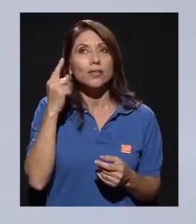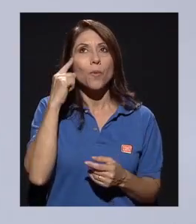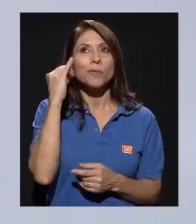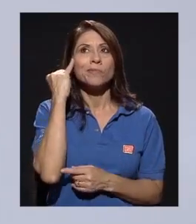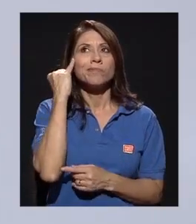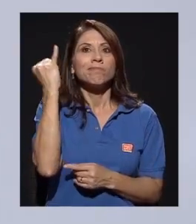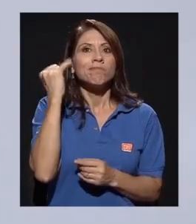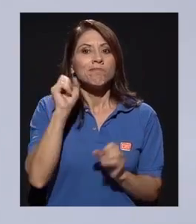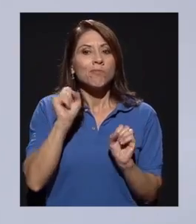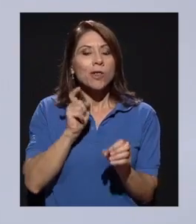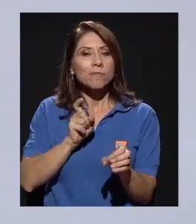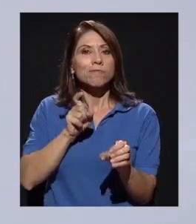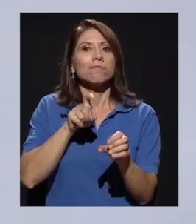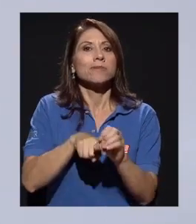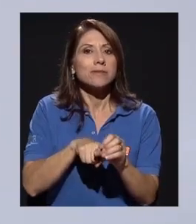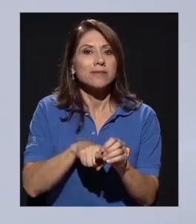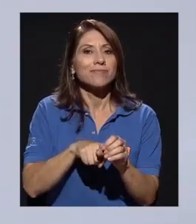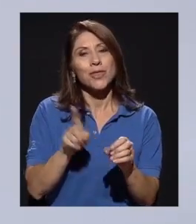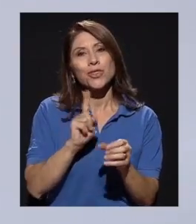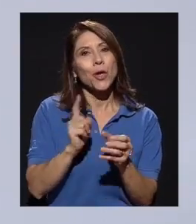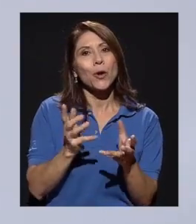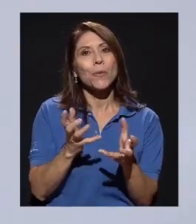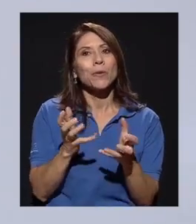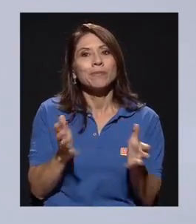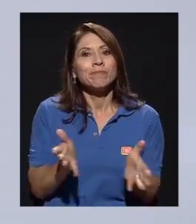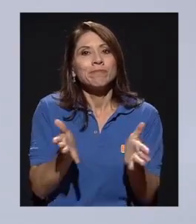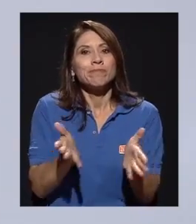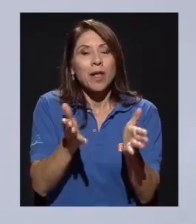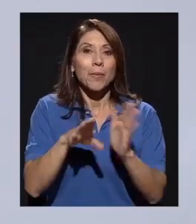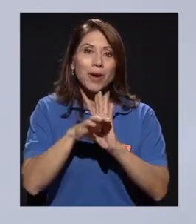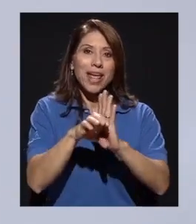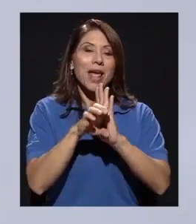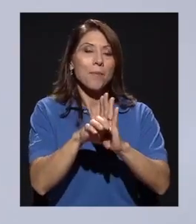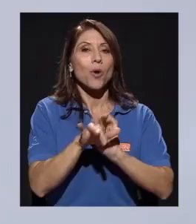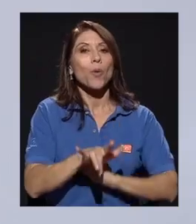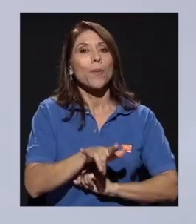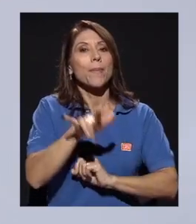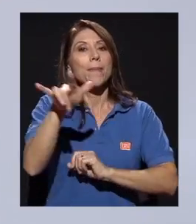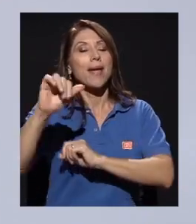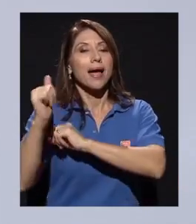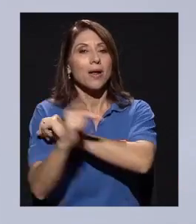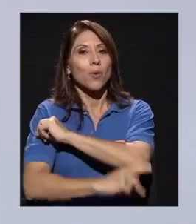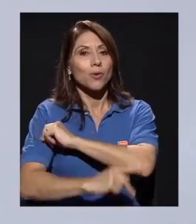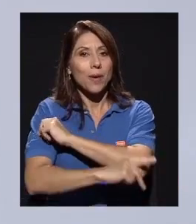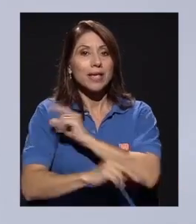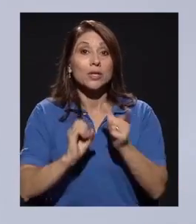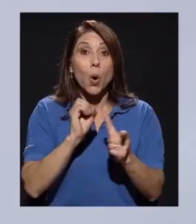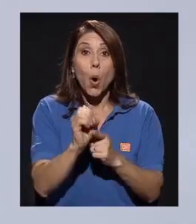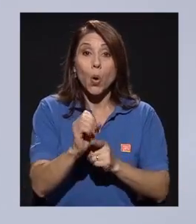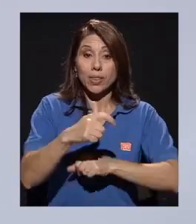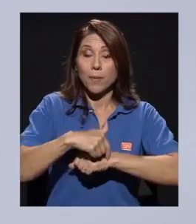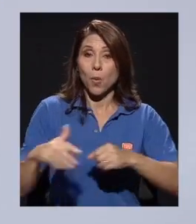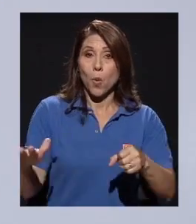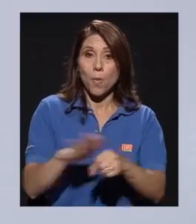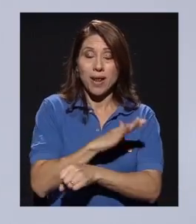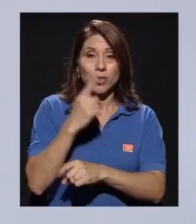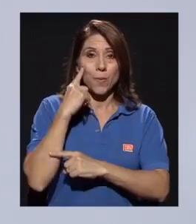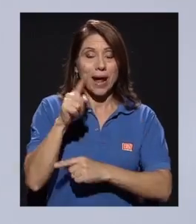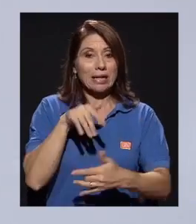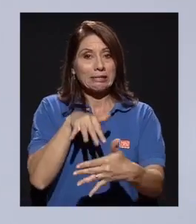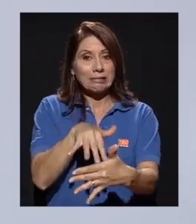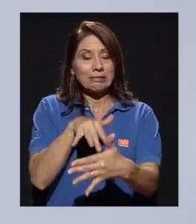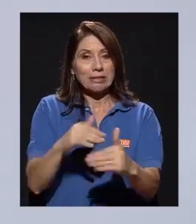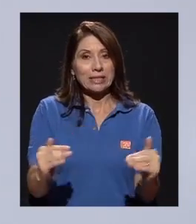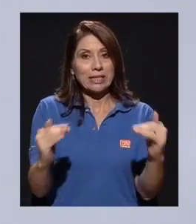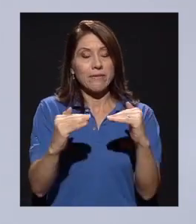iniciativas Como por ejemplo salir del país tener tiempo completo para hacer este tipo de acciones no digo que no las hay pero